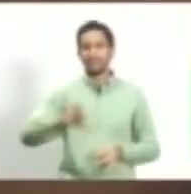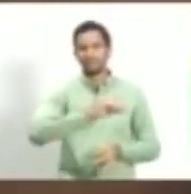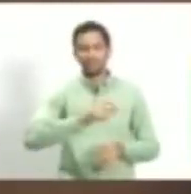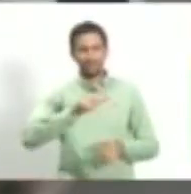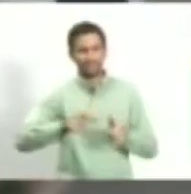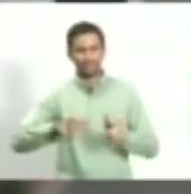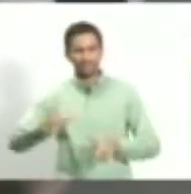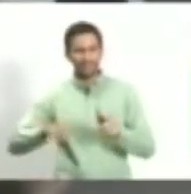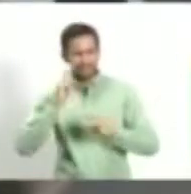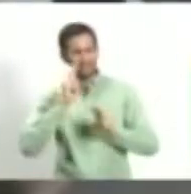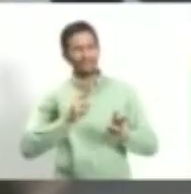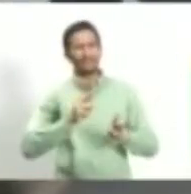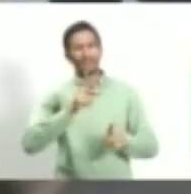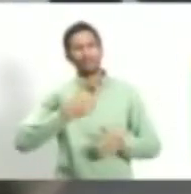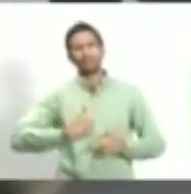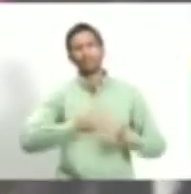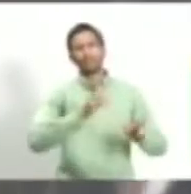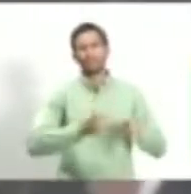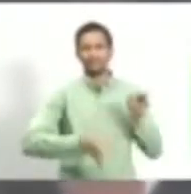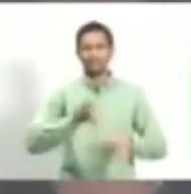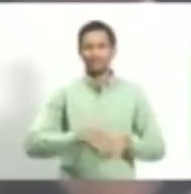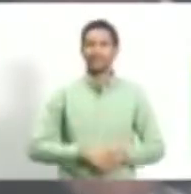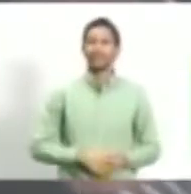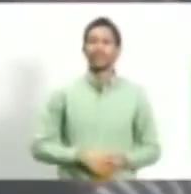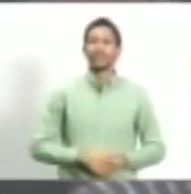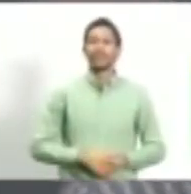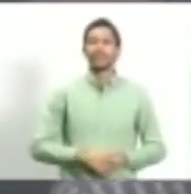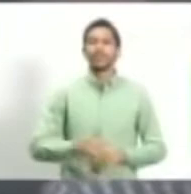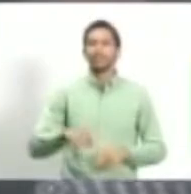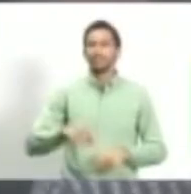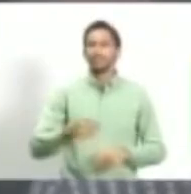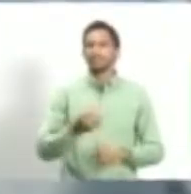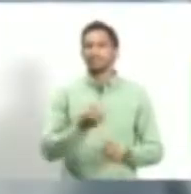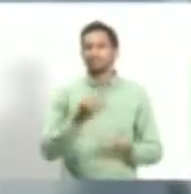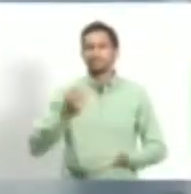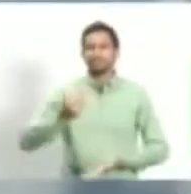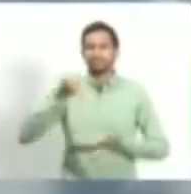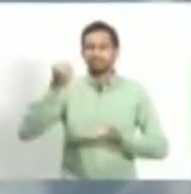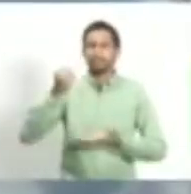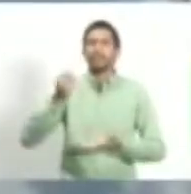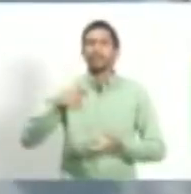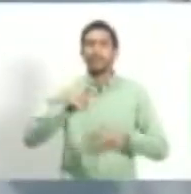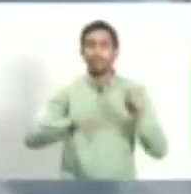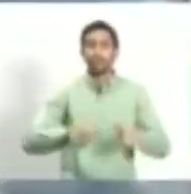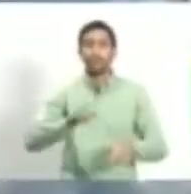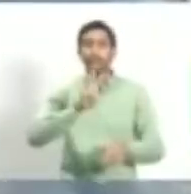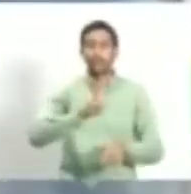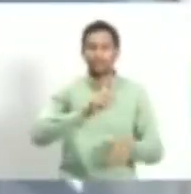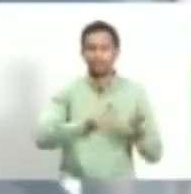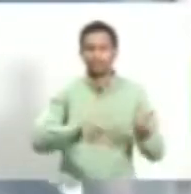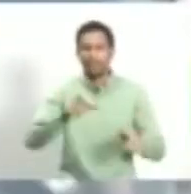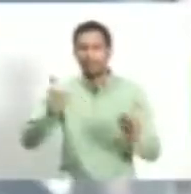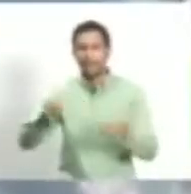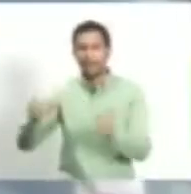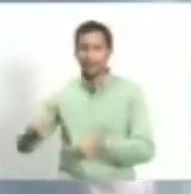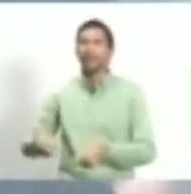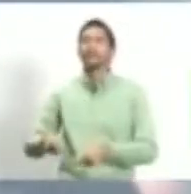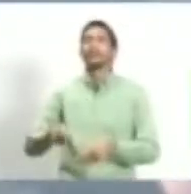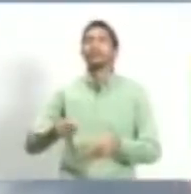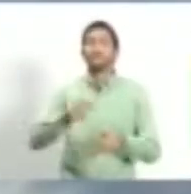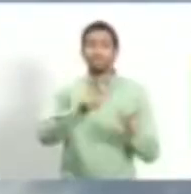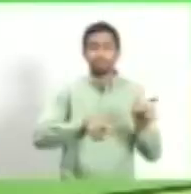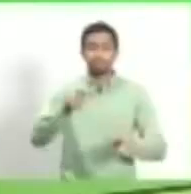de la hemofilia, estimado en 45 mil millones de pesos, capturaron a 7 personas. De estas, 4 gozan de casa por cárcel y otras están